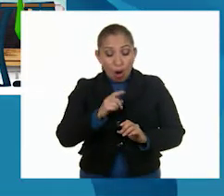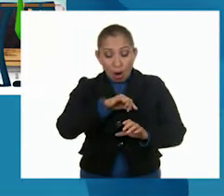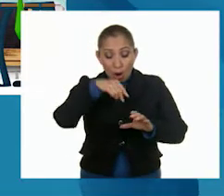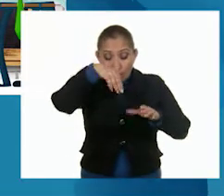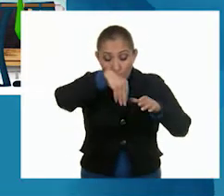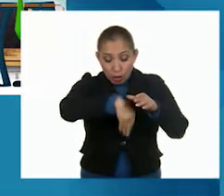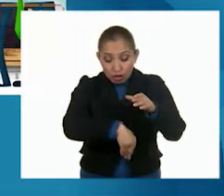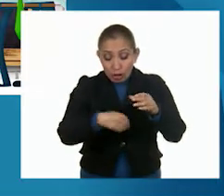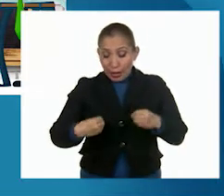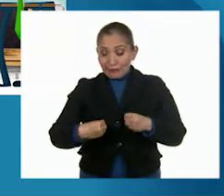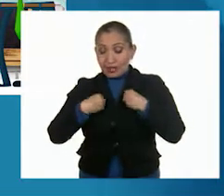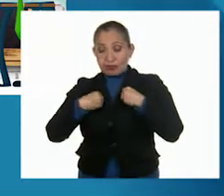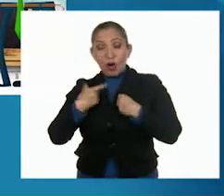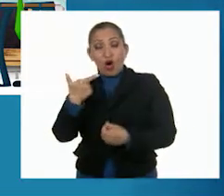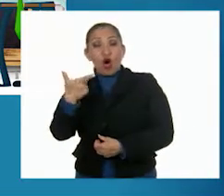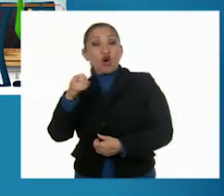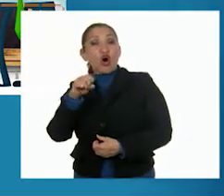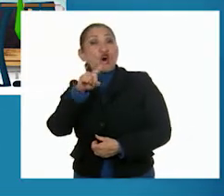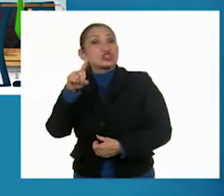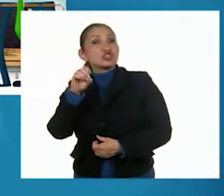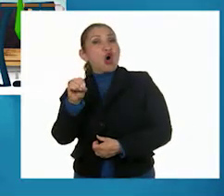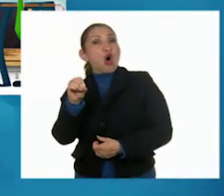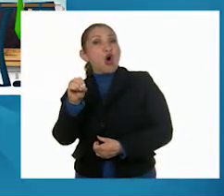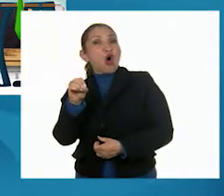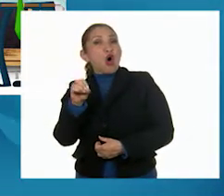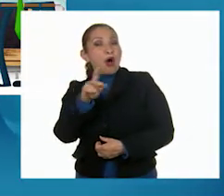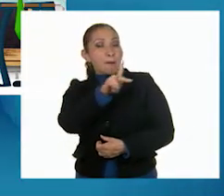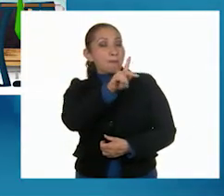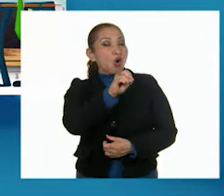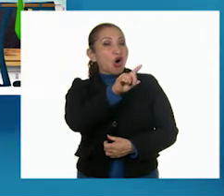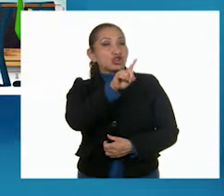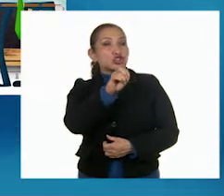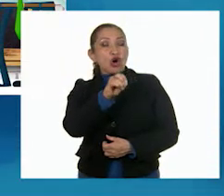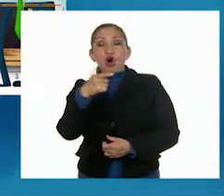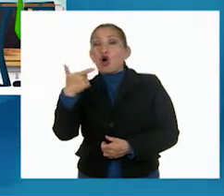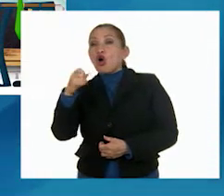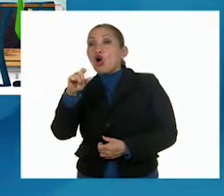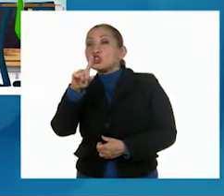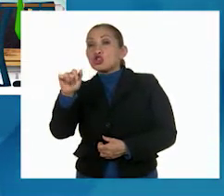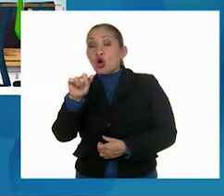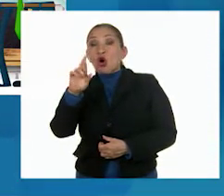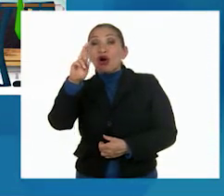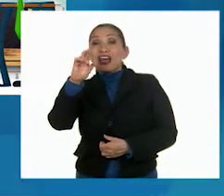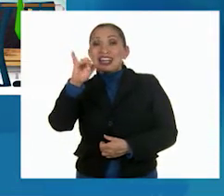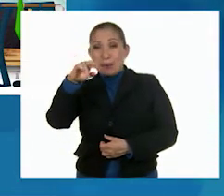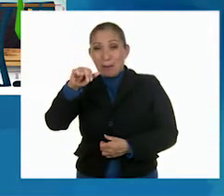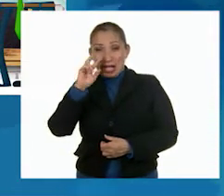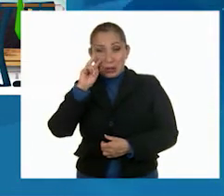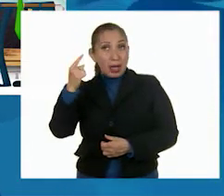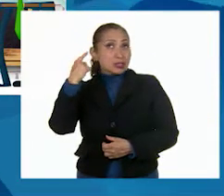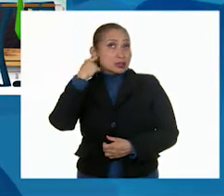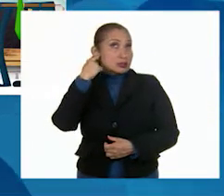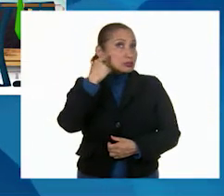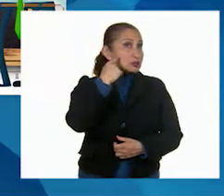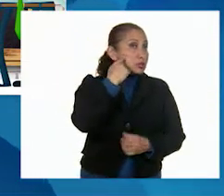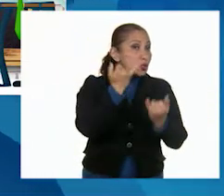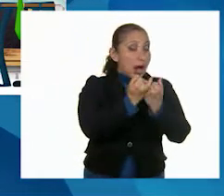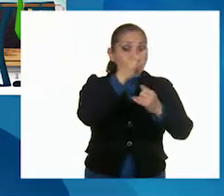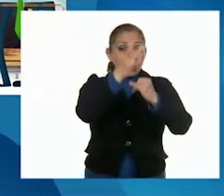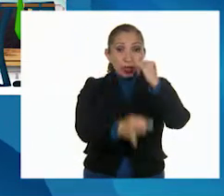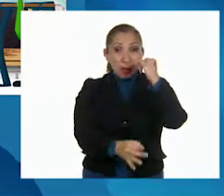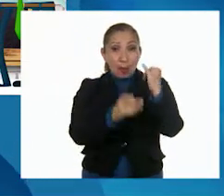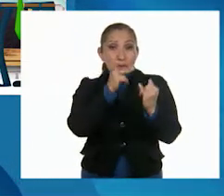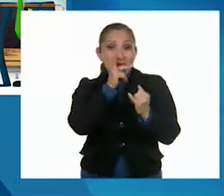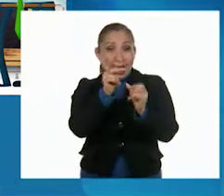y el vivo al gozo. Muy bien, Raulito. Aquí las rimas se pueden observar en las